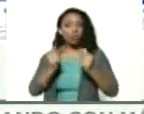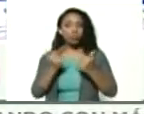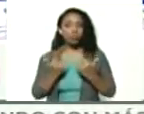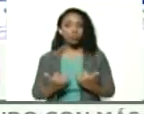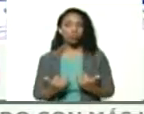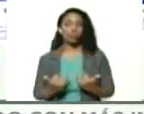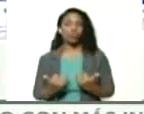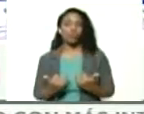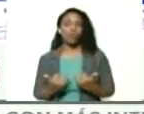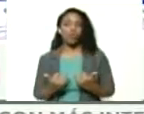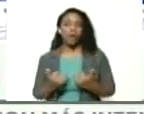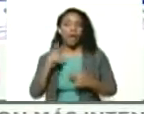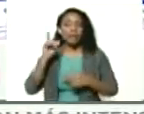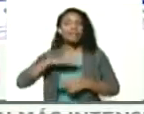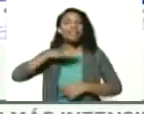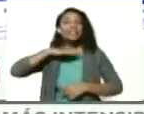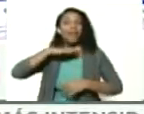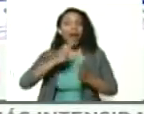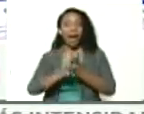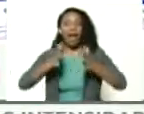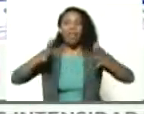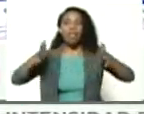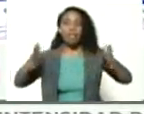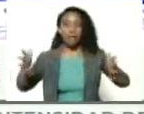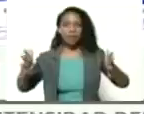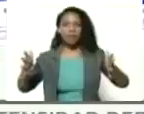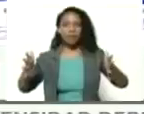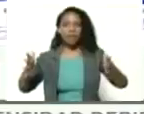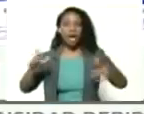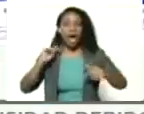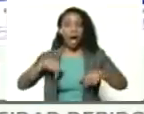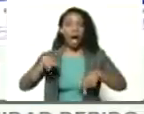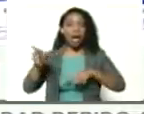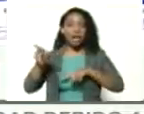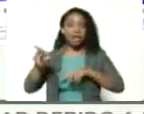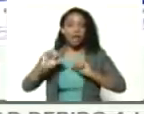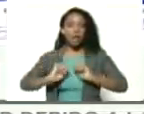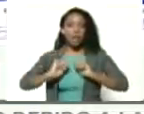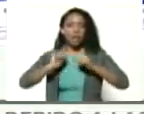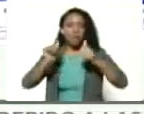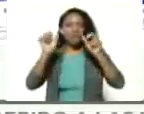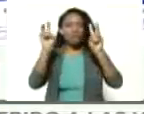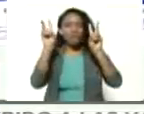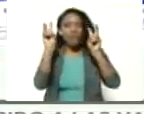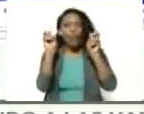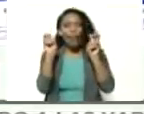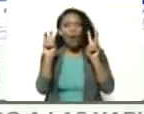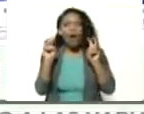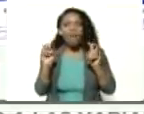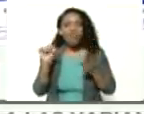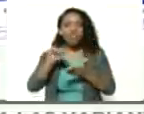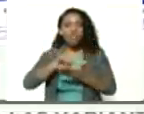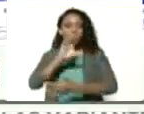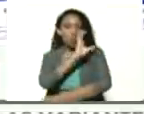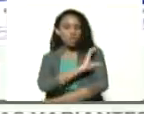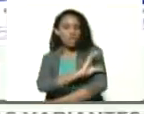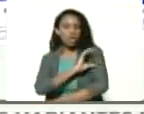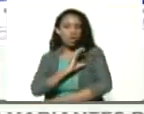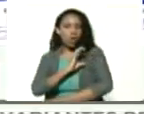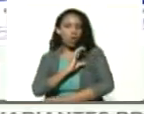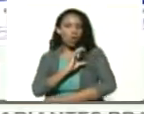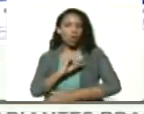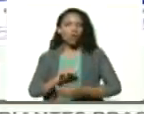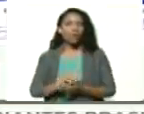inmediatamente en Sabana Grande. Ahí estamos inaugurando el Centro Clínico